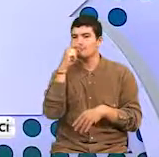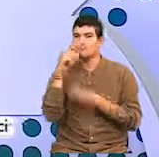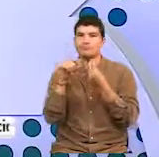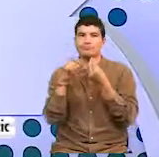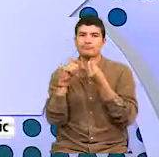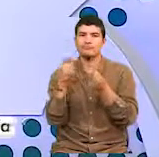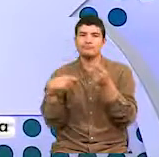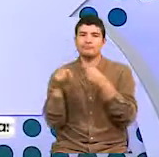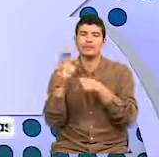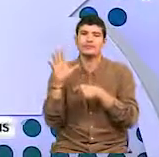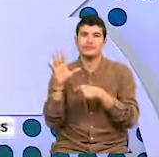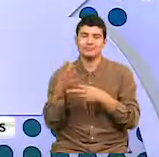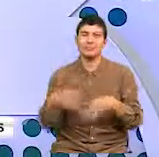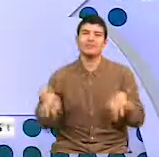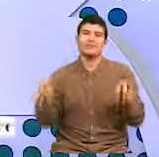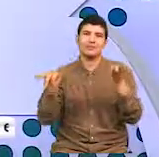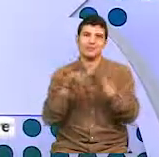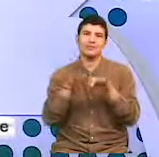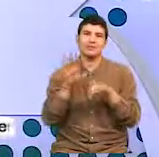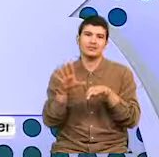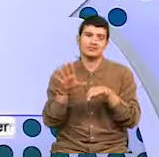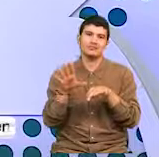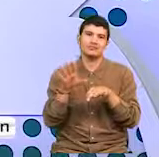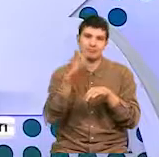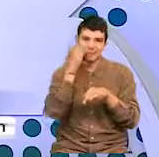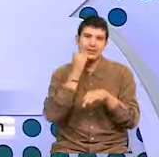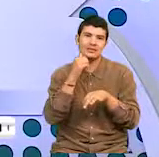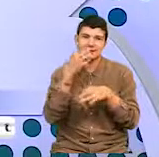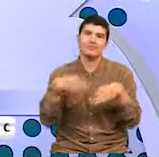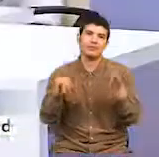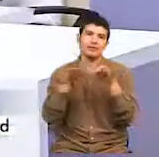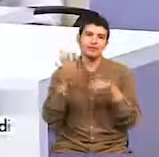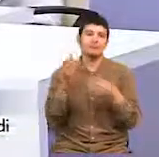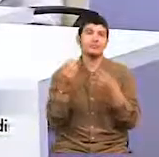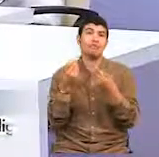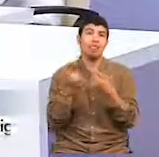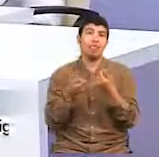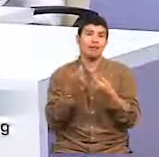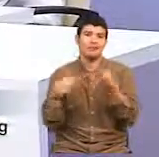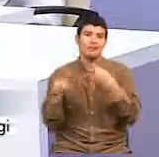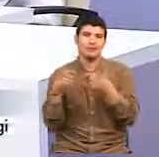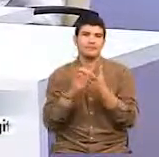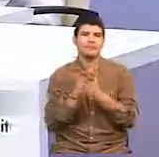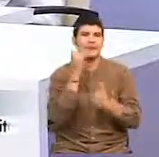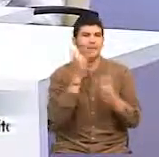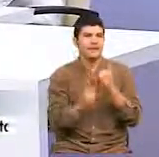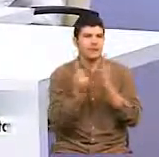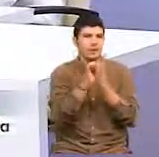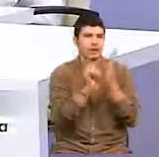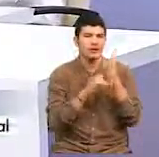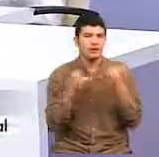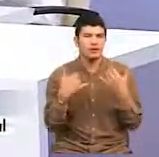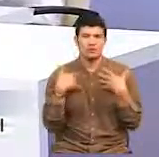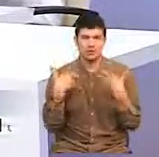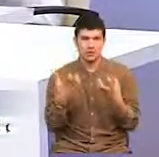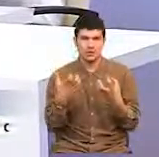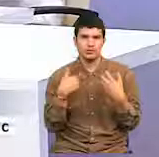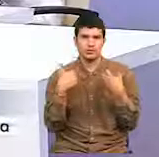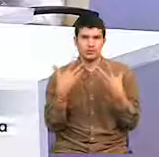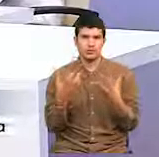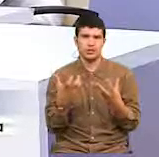un papel tristemente importante. General, ya vamos finalizando, pero hay algo que quisiera yo